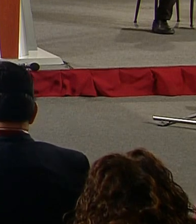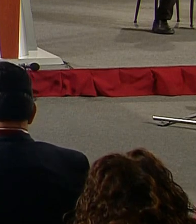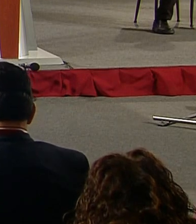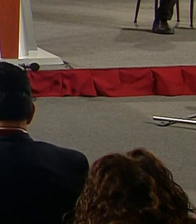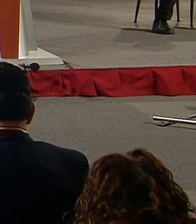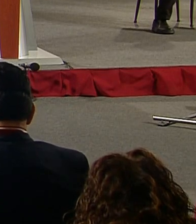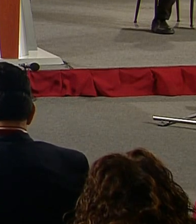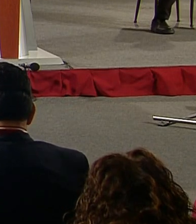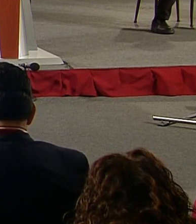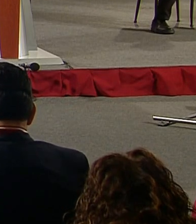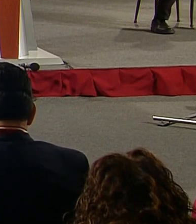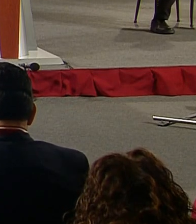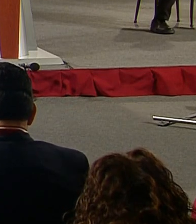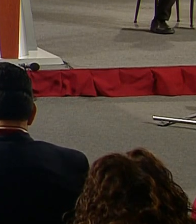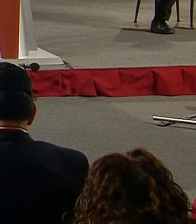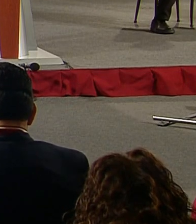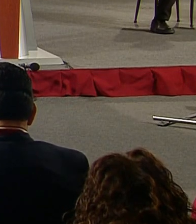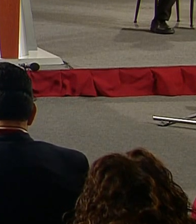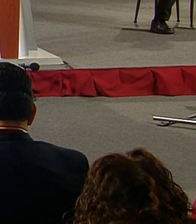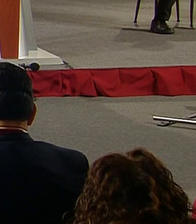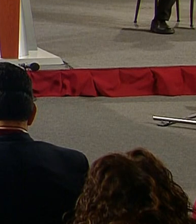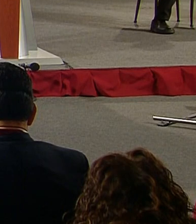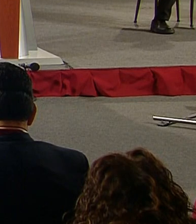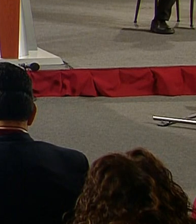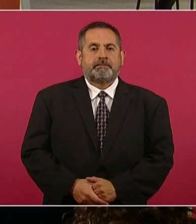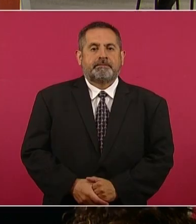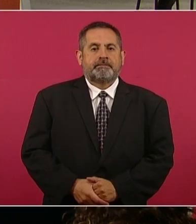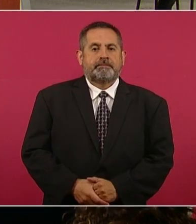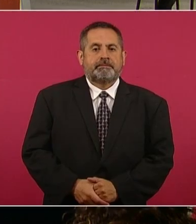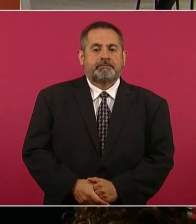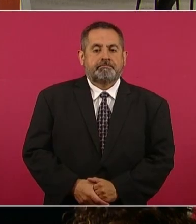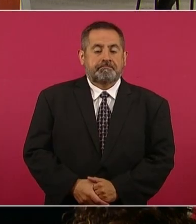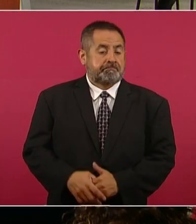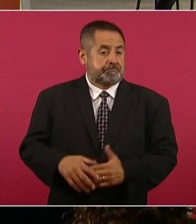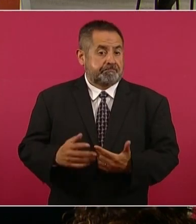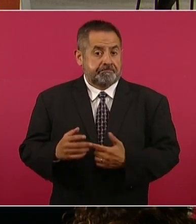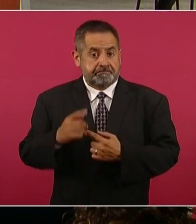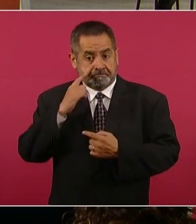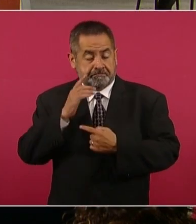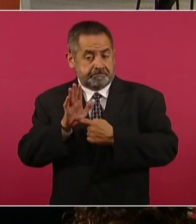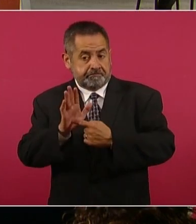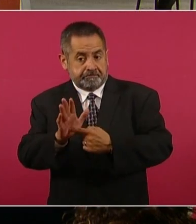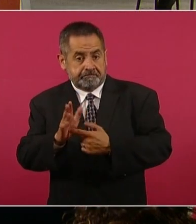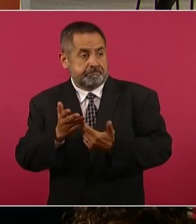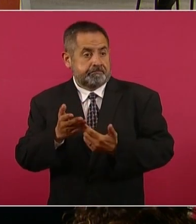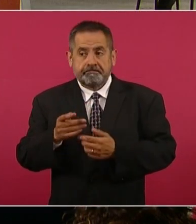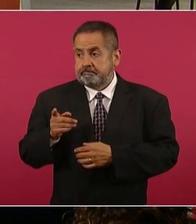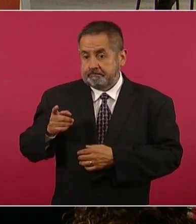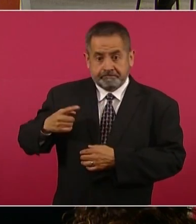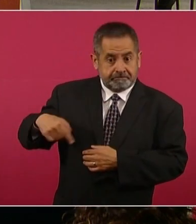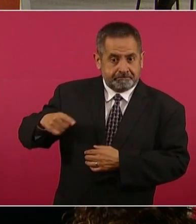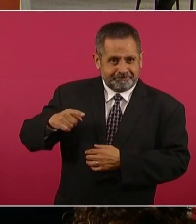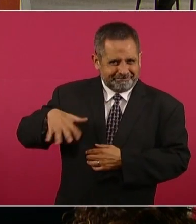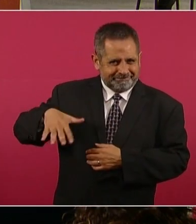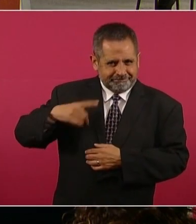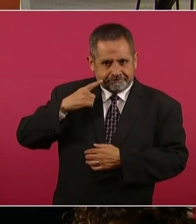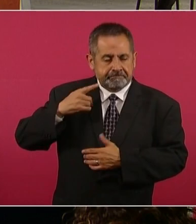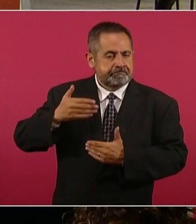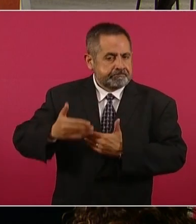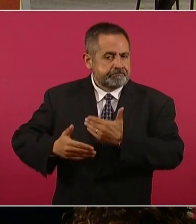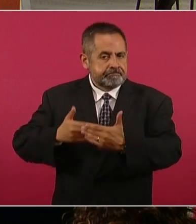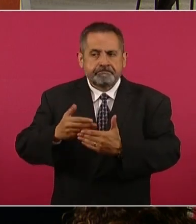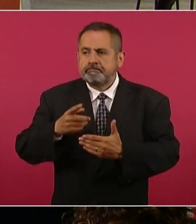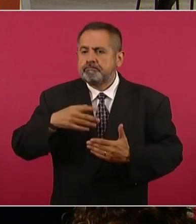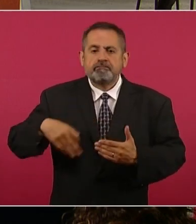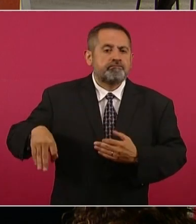Muchas gracias, señor presidente. Y finalmente, seguir compartiendo con todos y con todas. Este es un proceso que necesita la participación de todos y